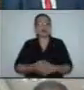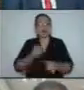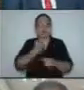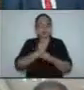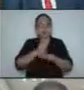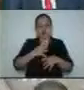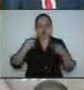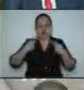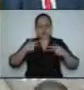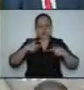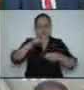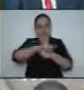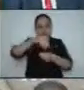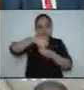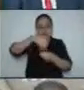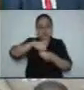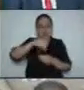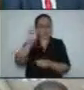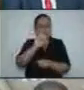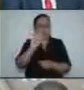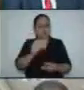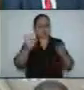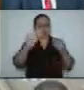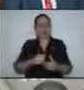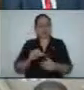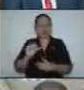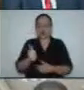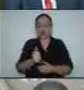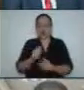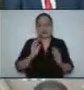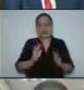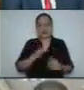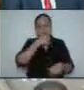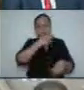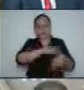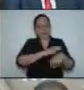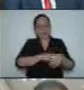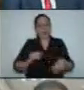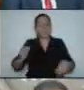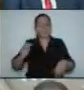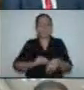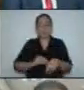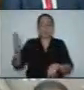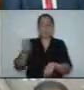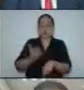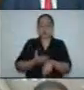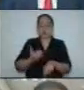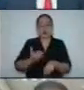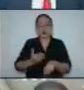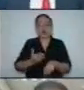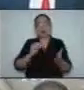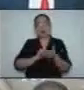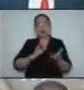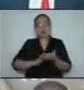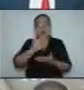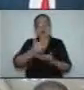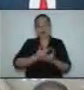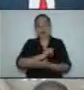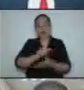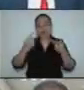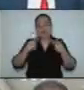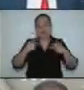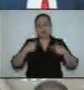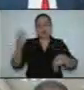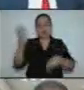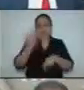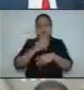personales. Y décimo primero, una vez que se imponga la sanción, regístrese en el catálogo de sujetos sancionados en